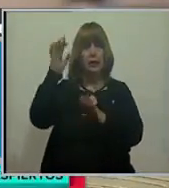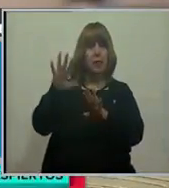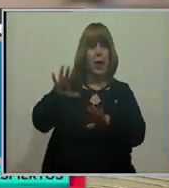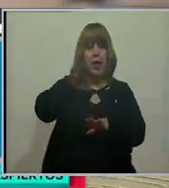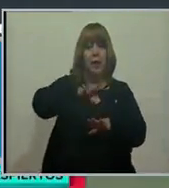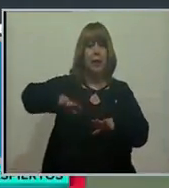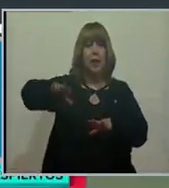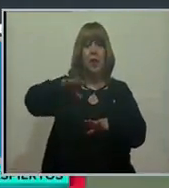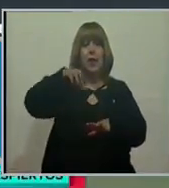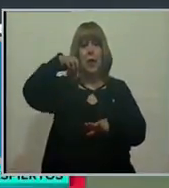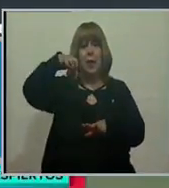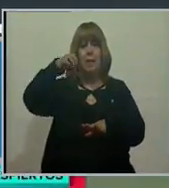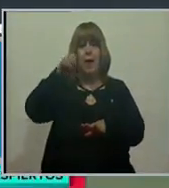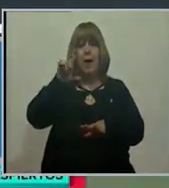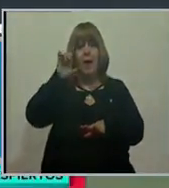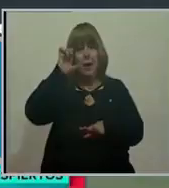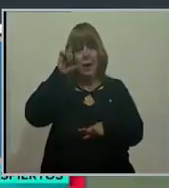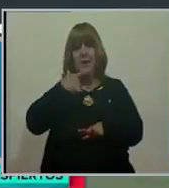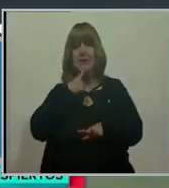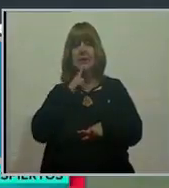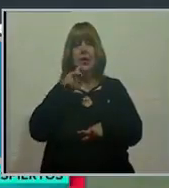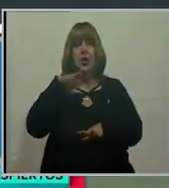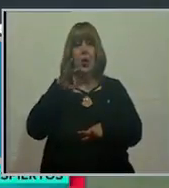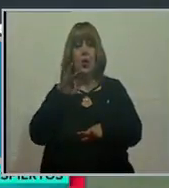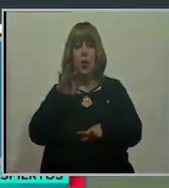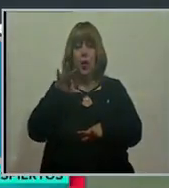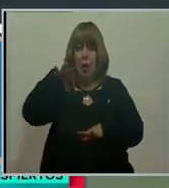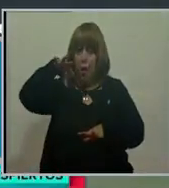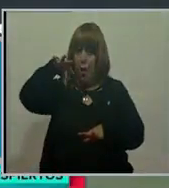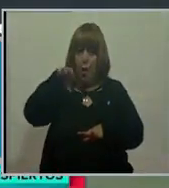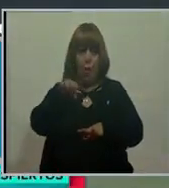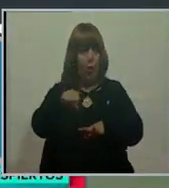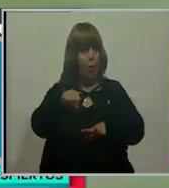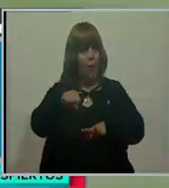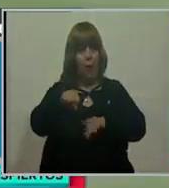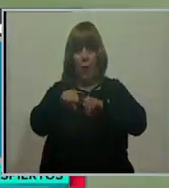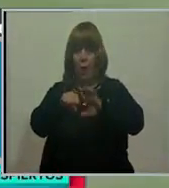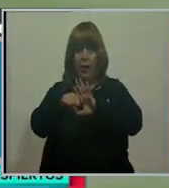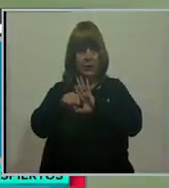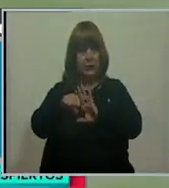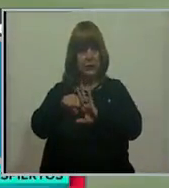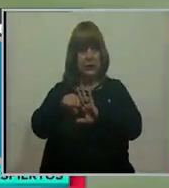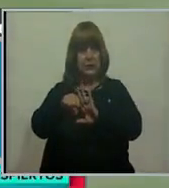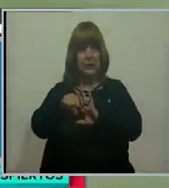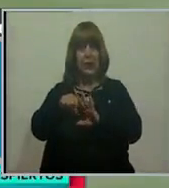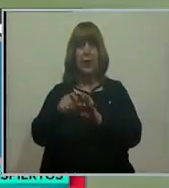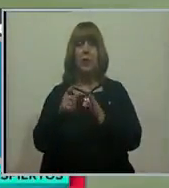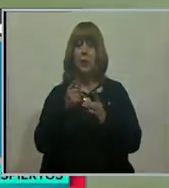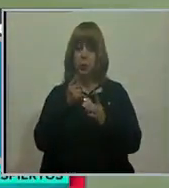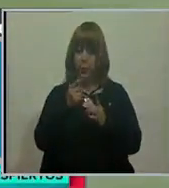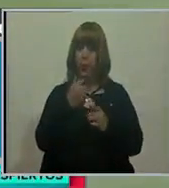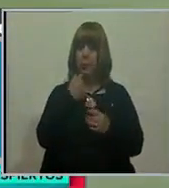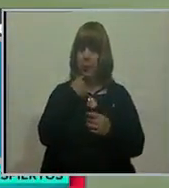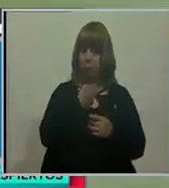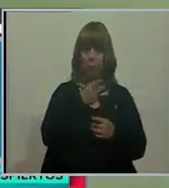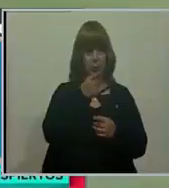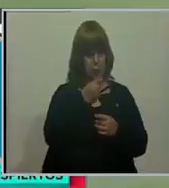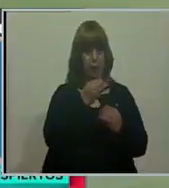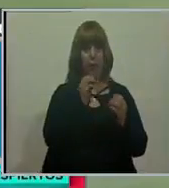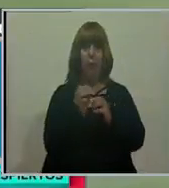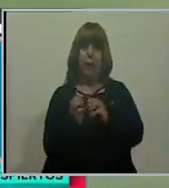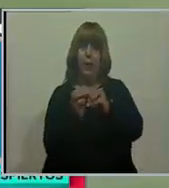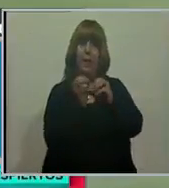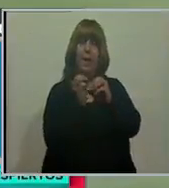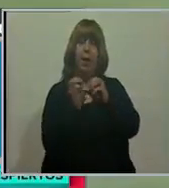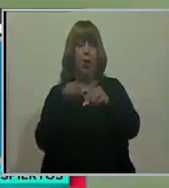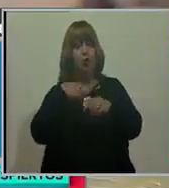palestino ocupado. ¿Pidieron intervención ante la Cancillería Argentina de modo de cambiar de sede del partido? La verdad es que nos hemos dirigido